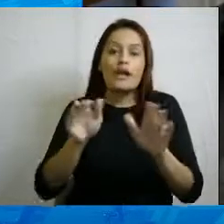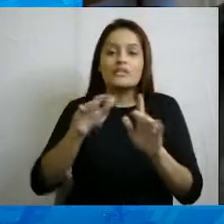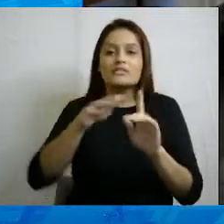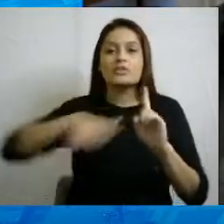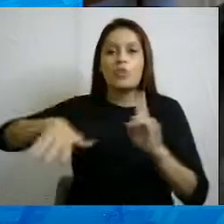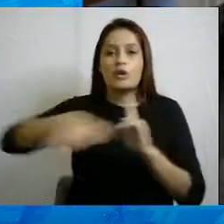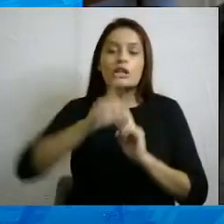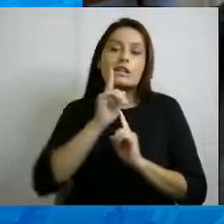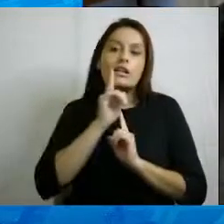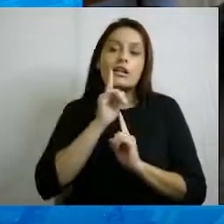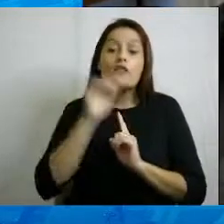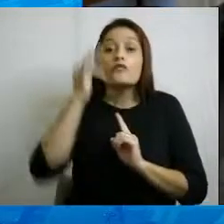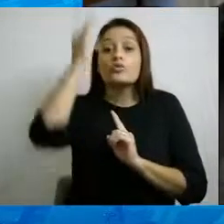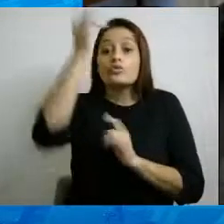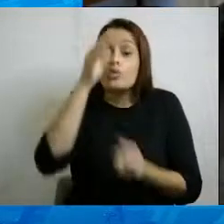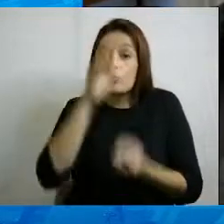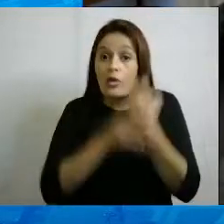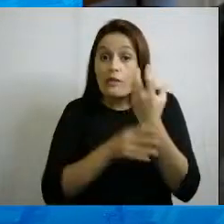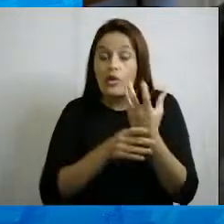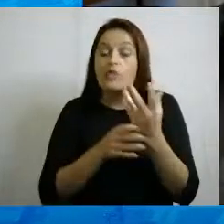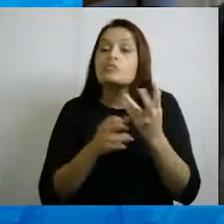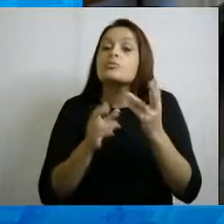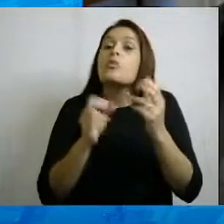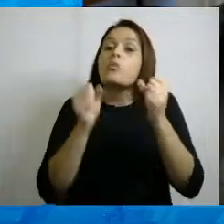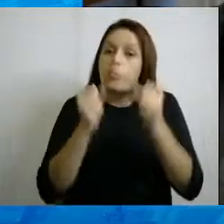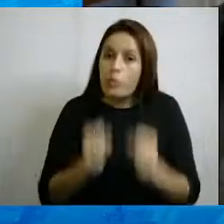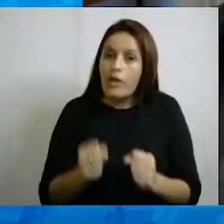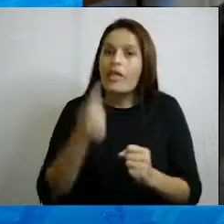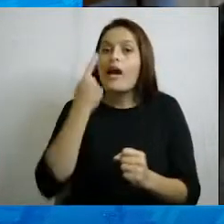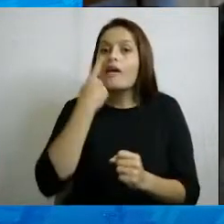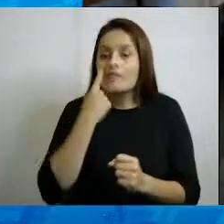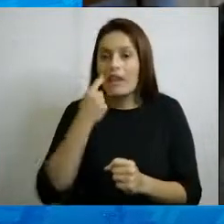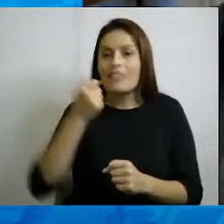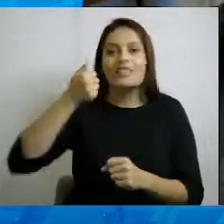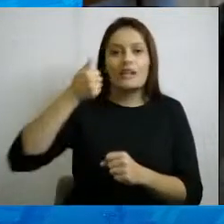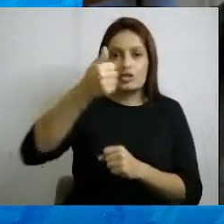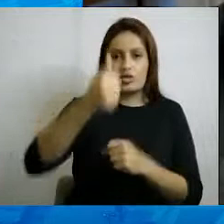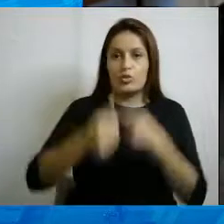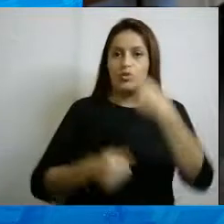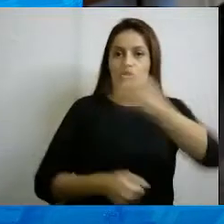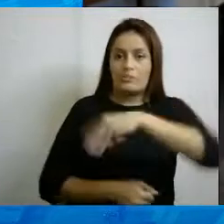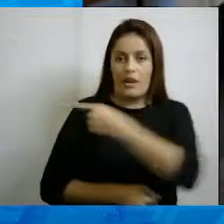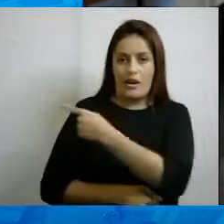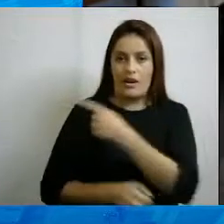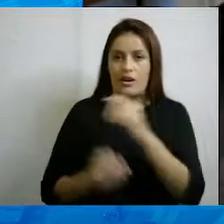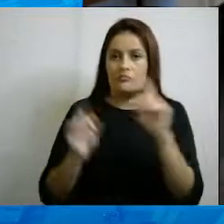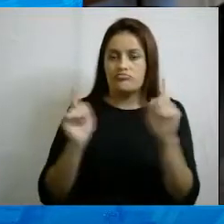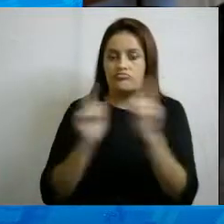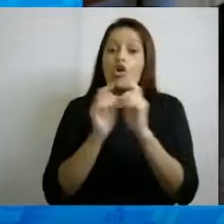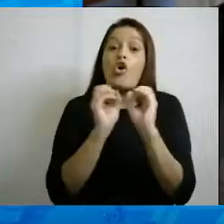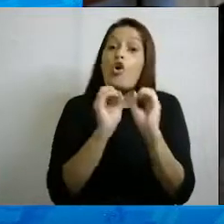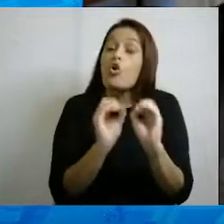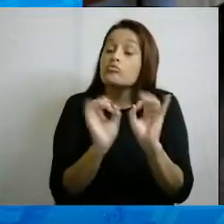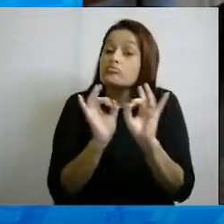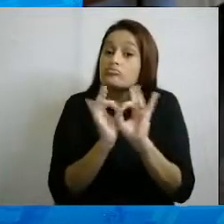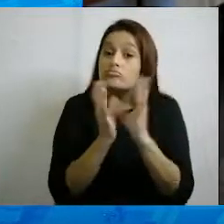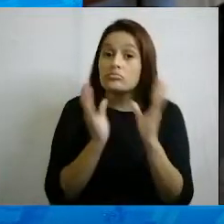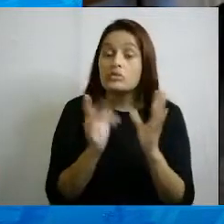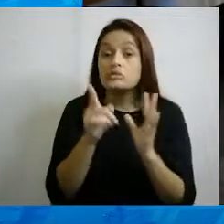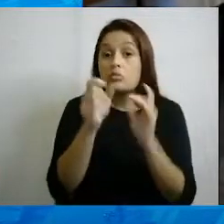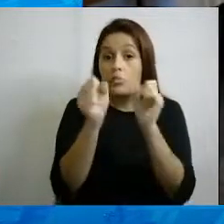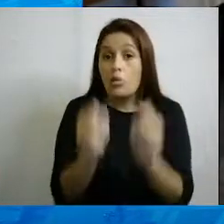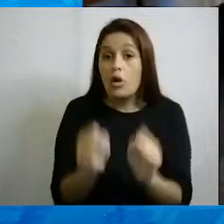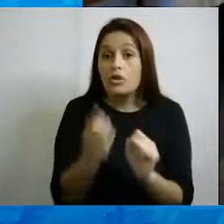que pueda ocurrir nuevamente, es mejor que se vea con dirección de seguridad o eventualmente, y si es